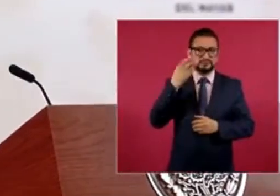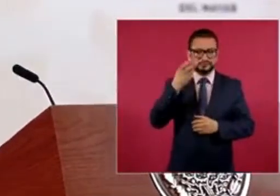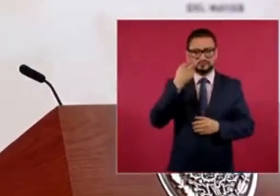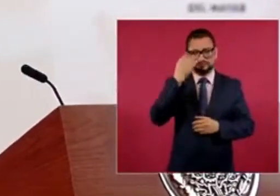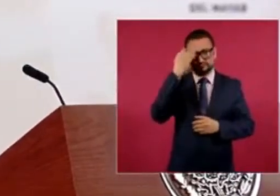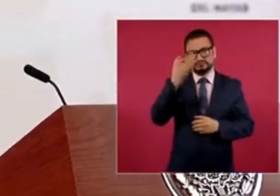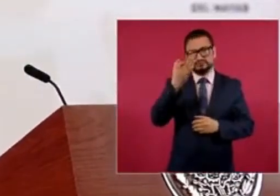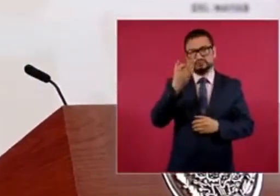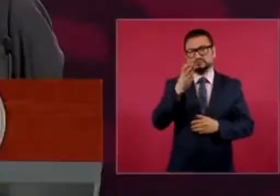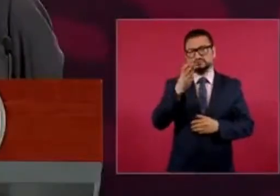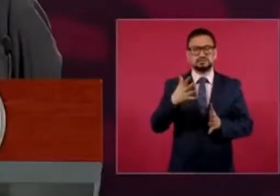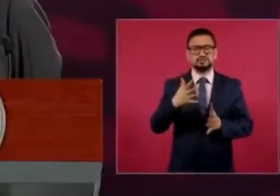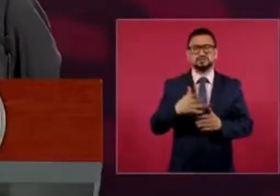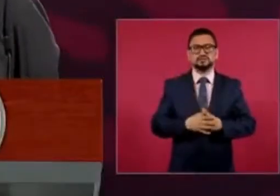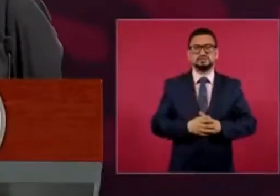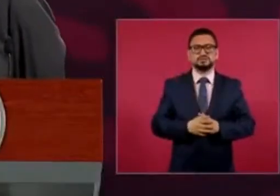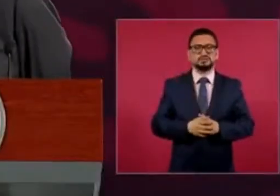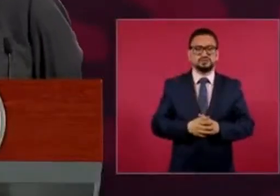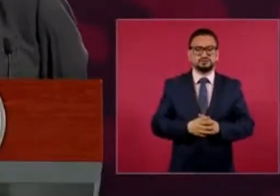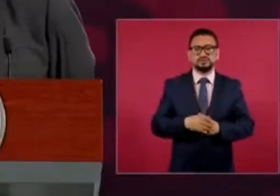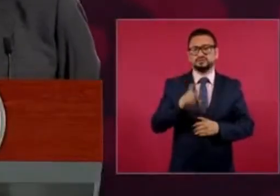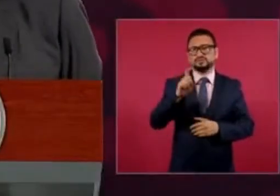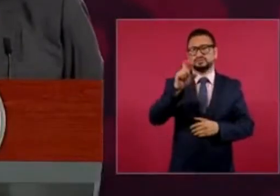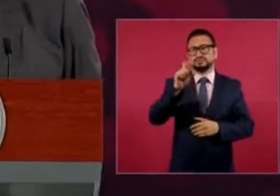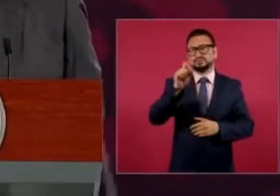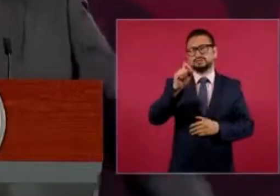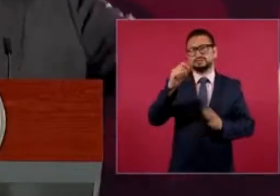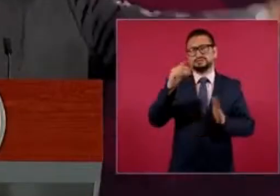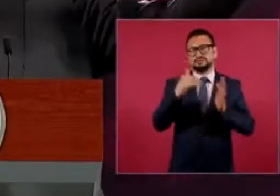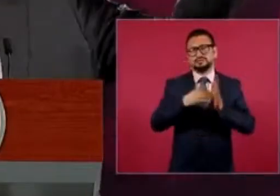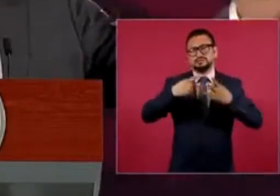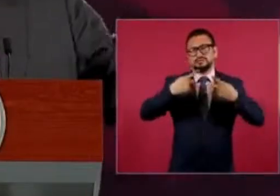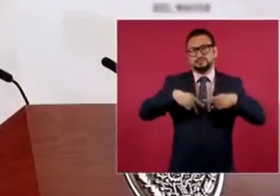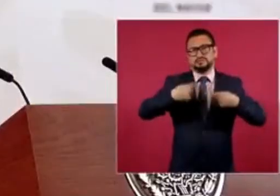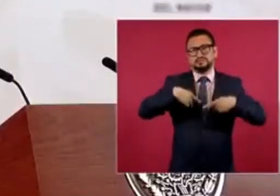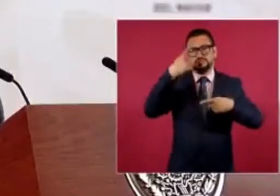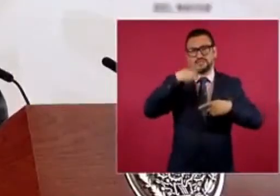calculo que habían 20,000 elementos para todo el país.